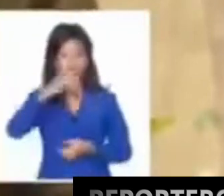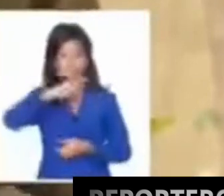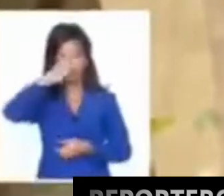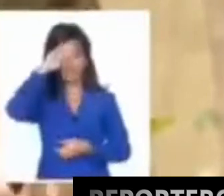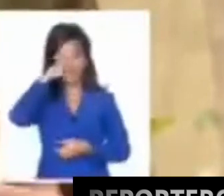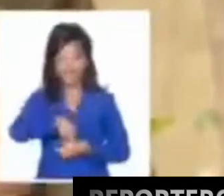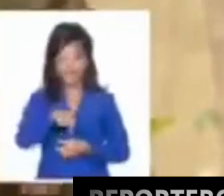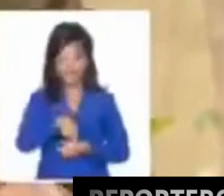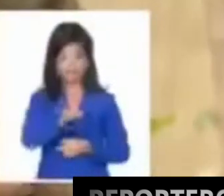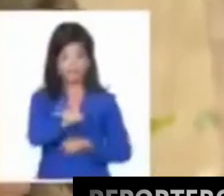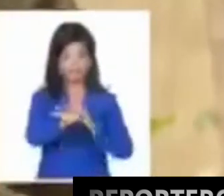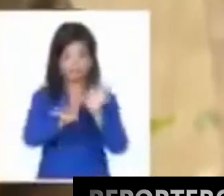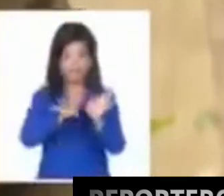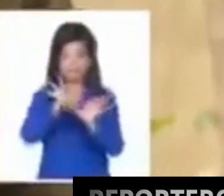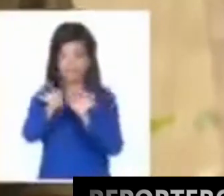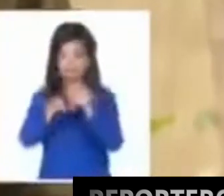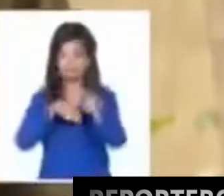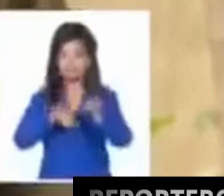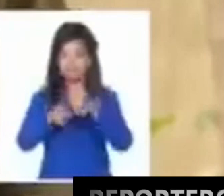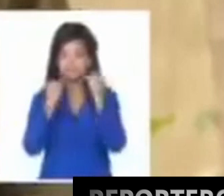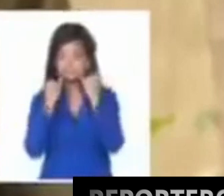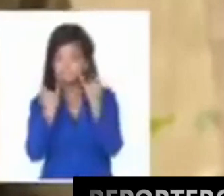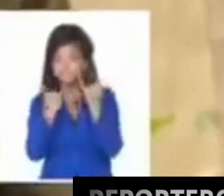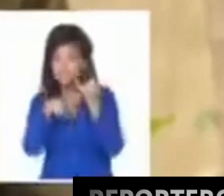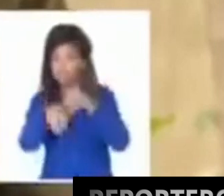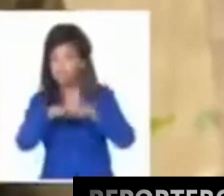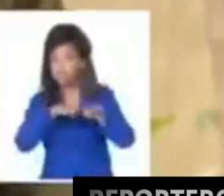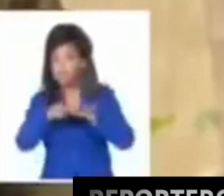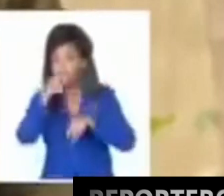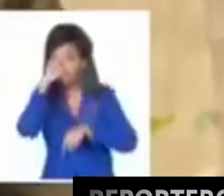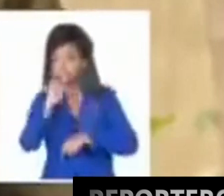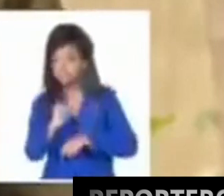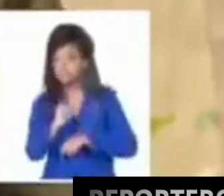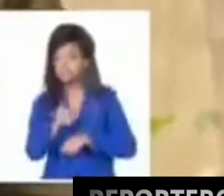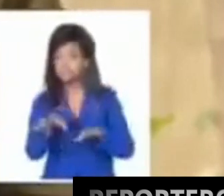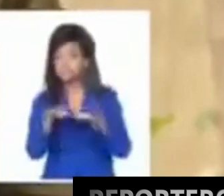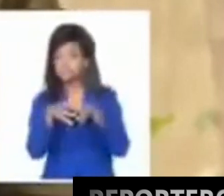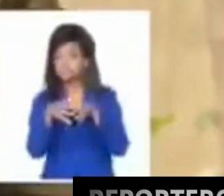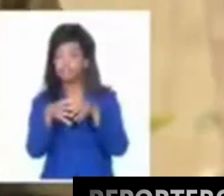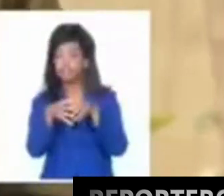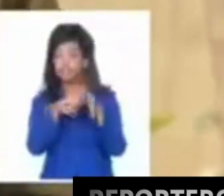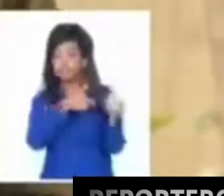país, interesados en alistarse, en incorporarse a estas acciones bélicas en el exterior.